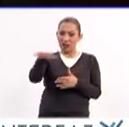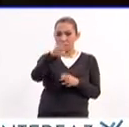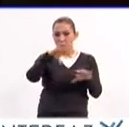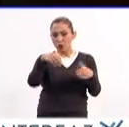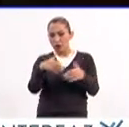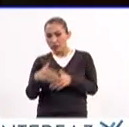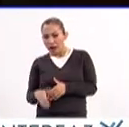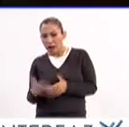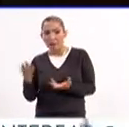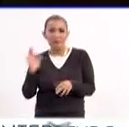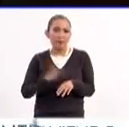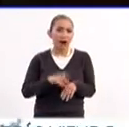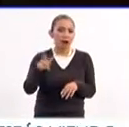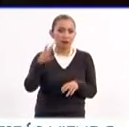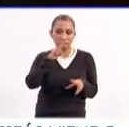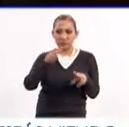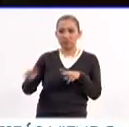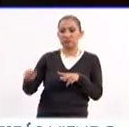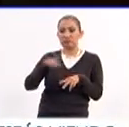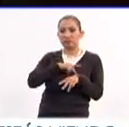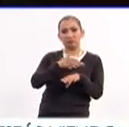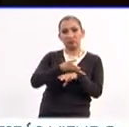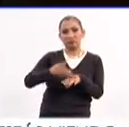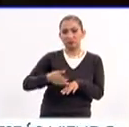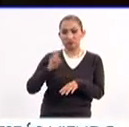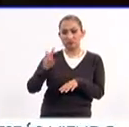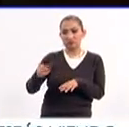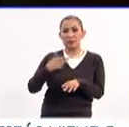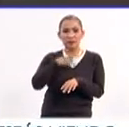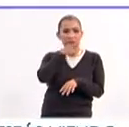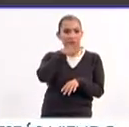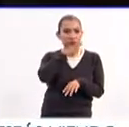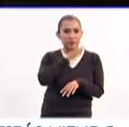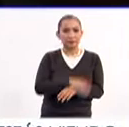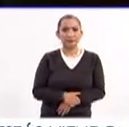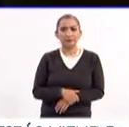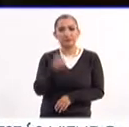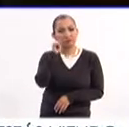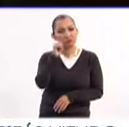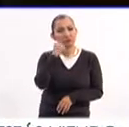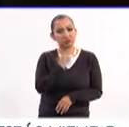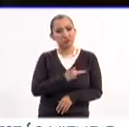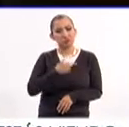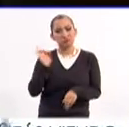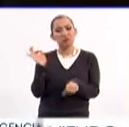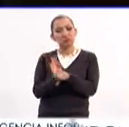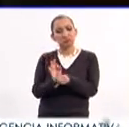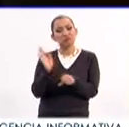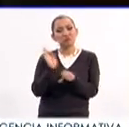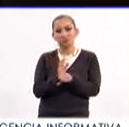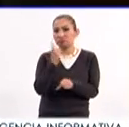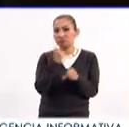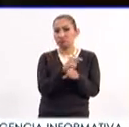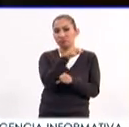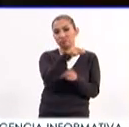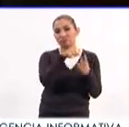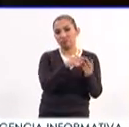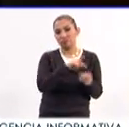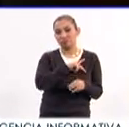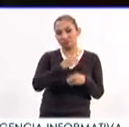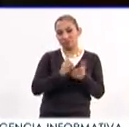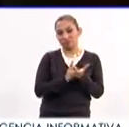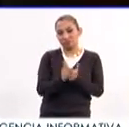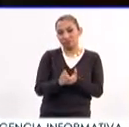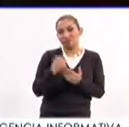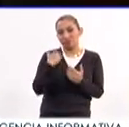comunidades, sobre todo volteando a ver a mi propia familia, a mis papás. Y siempre me gustó defender, primero empezando por mis derechos, ¿no?